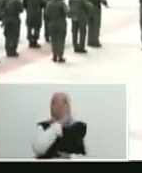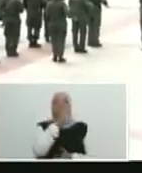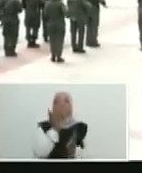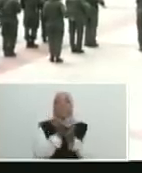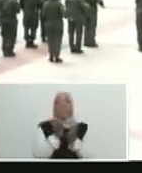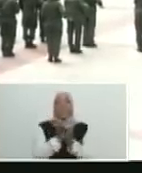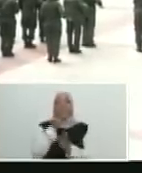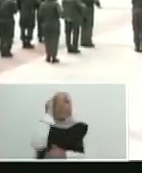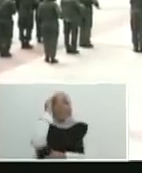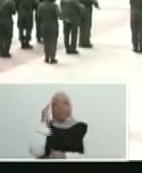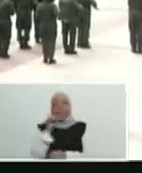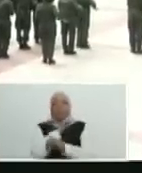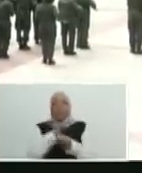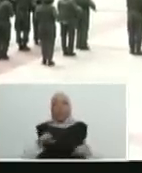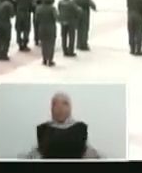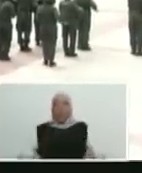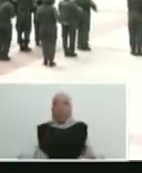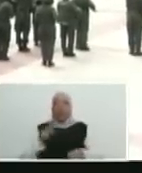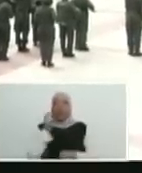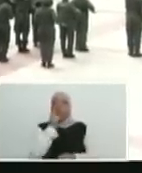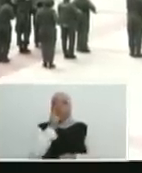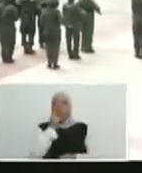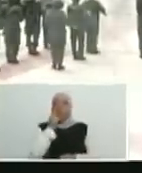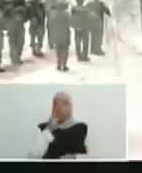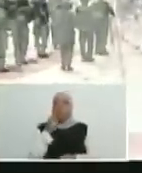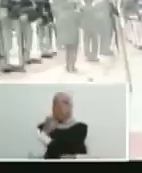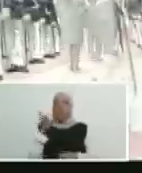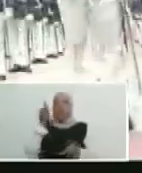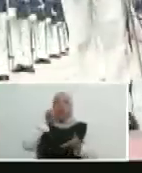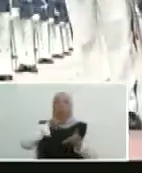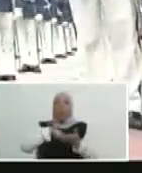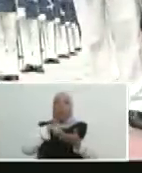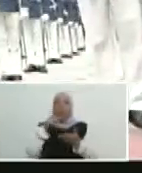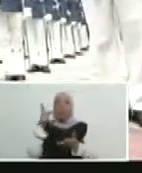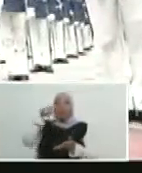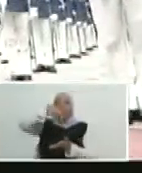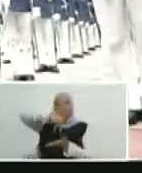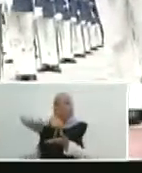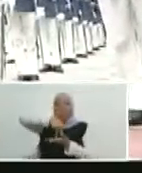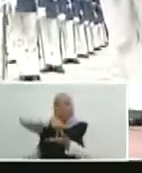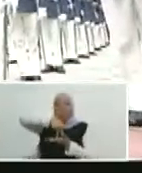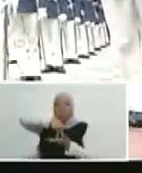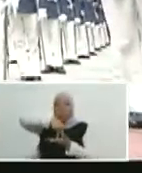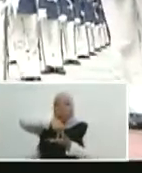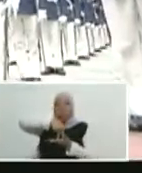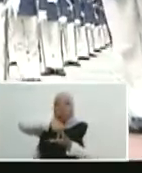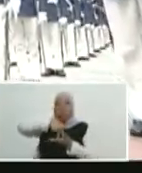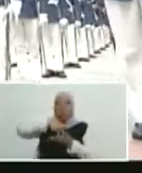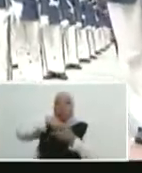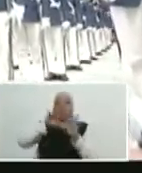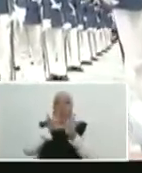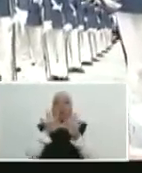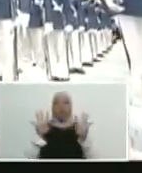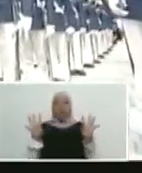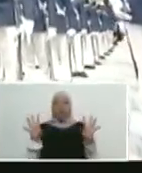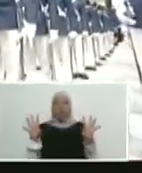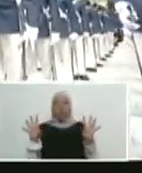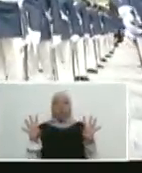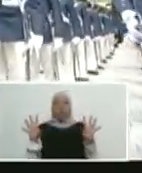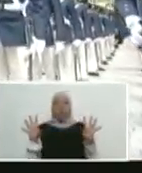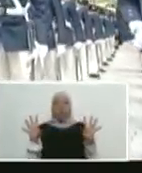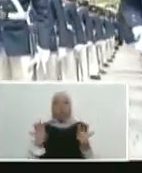Militar de la Guardia Nacional Bolivariana, regresa a su puesto de mando en la formación.